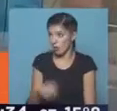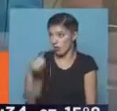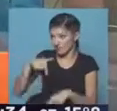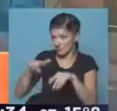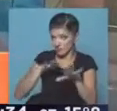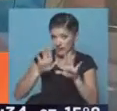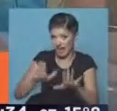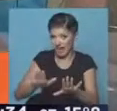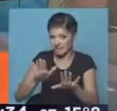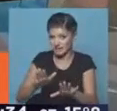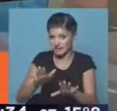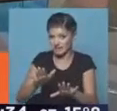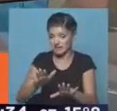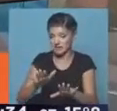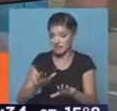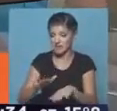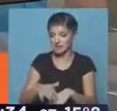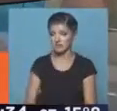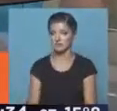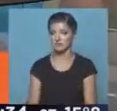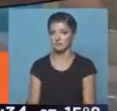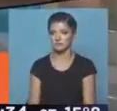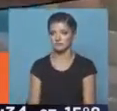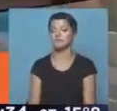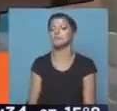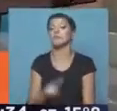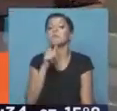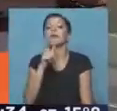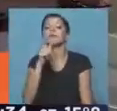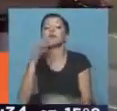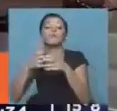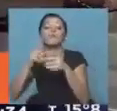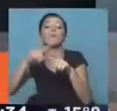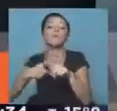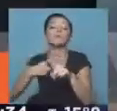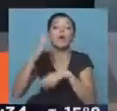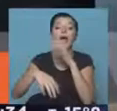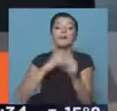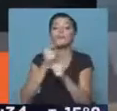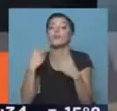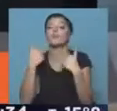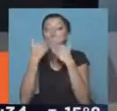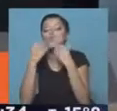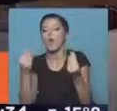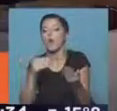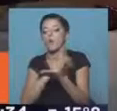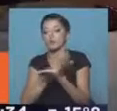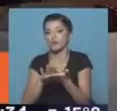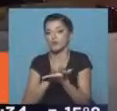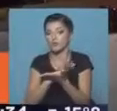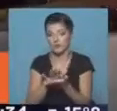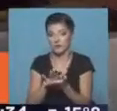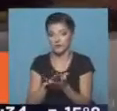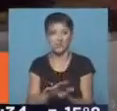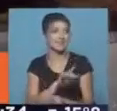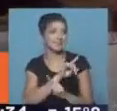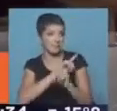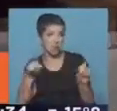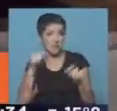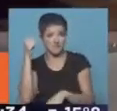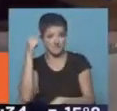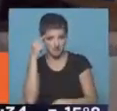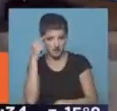sucediendo mientras tanto y... pareciera que las clases dirigentes por ahora no le encuentran una salida. Y ni digamos lo que significa